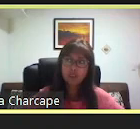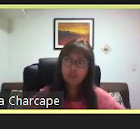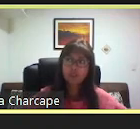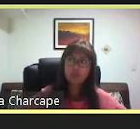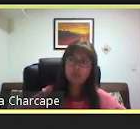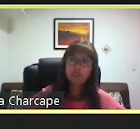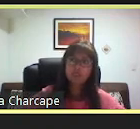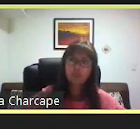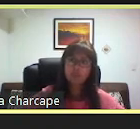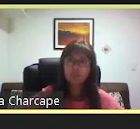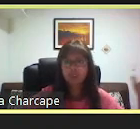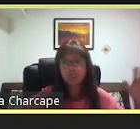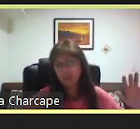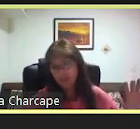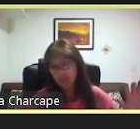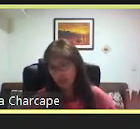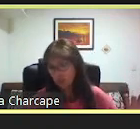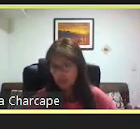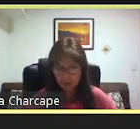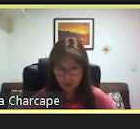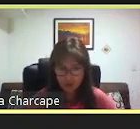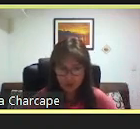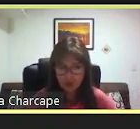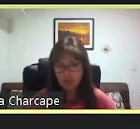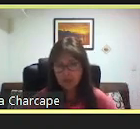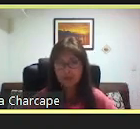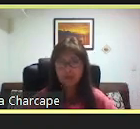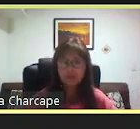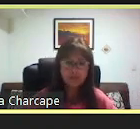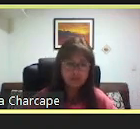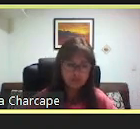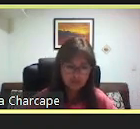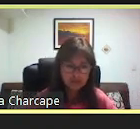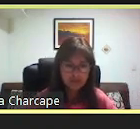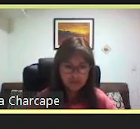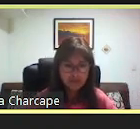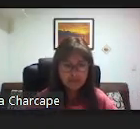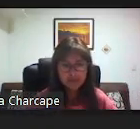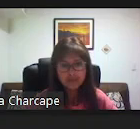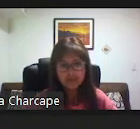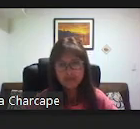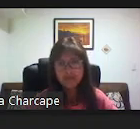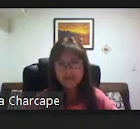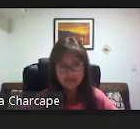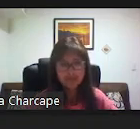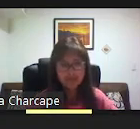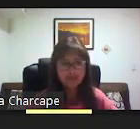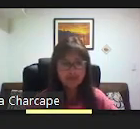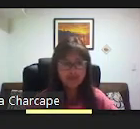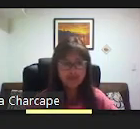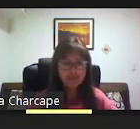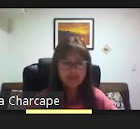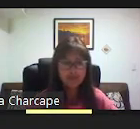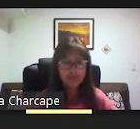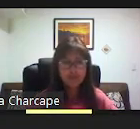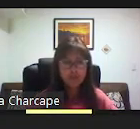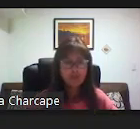persona diga yo tengo tal enfermedad, se le va a creer, ¿no? No es así. Gracias, doctora.